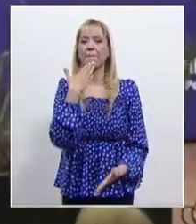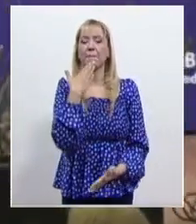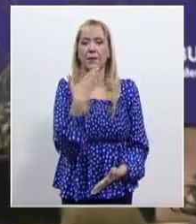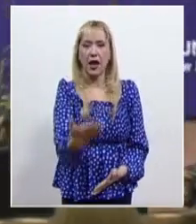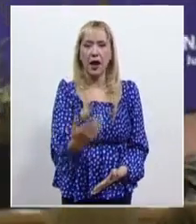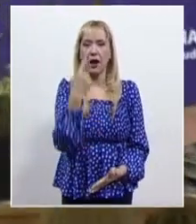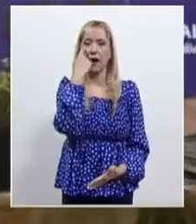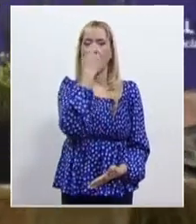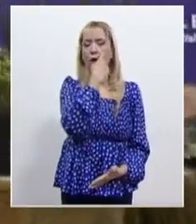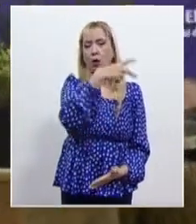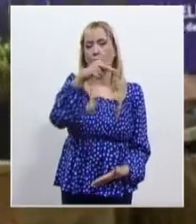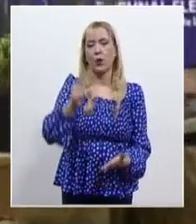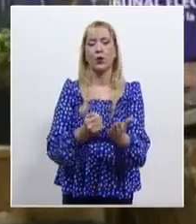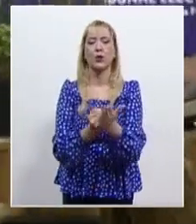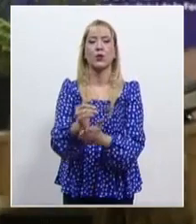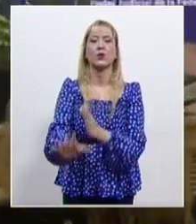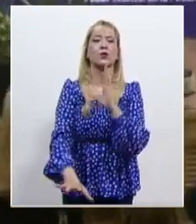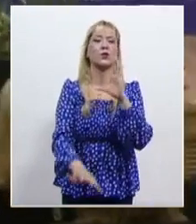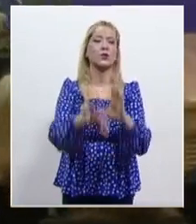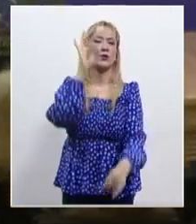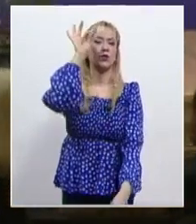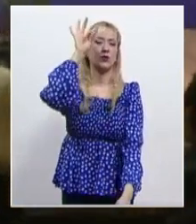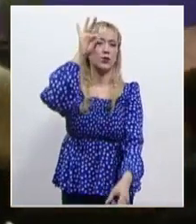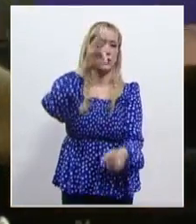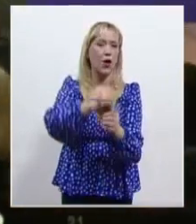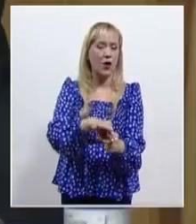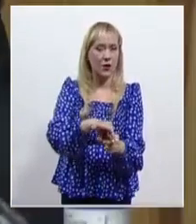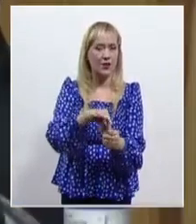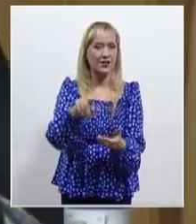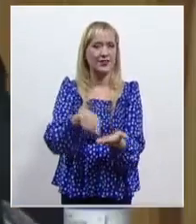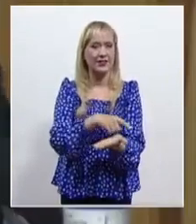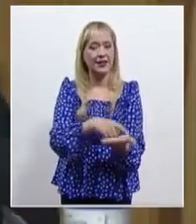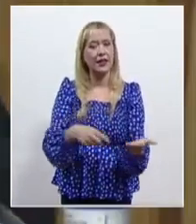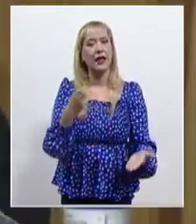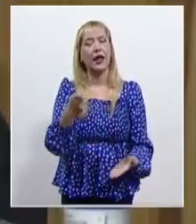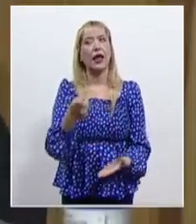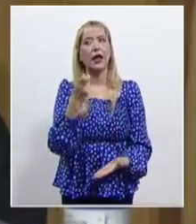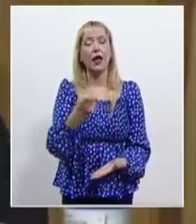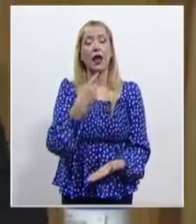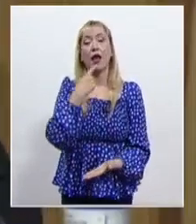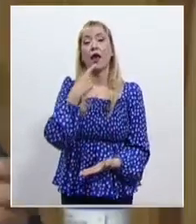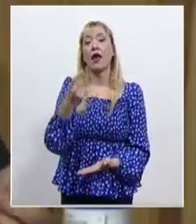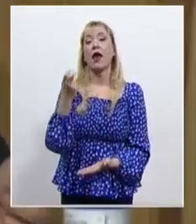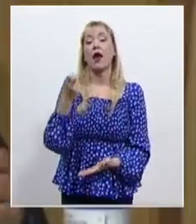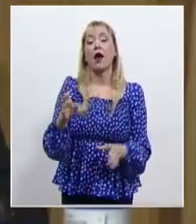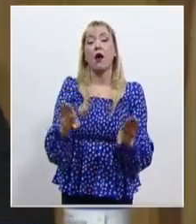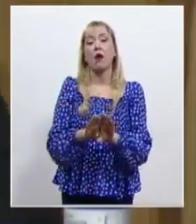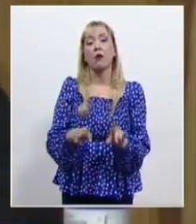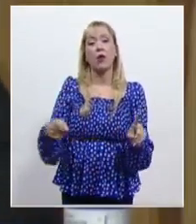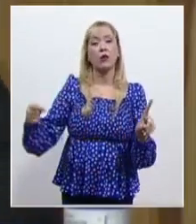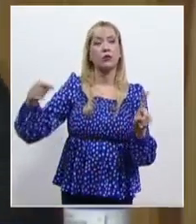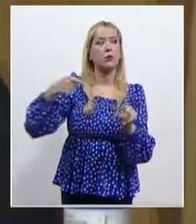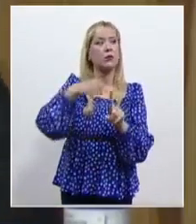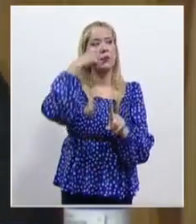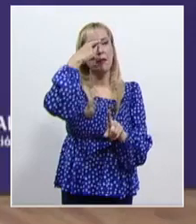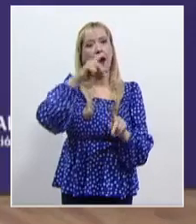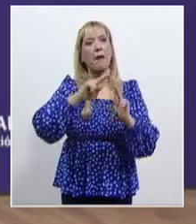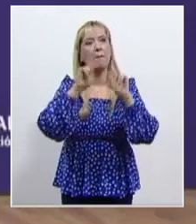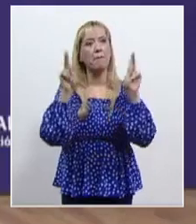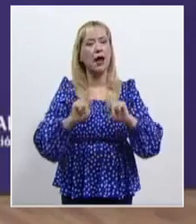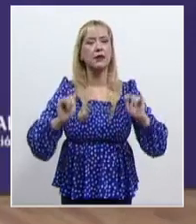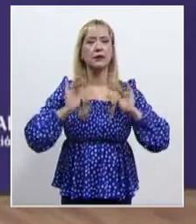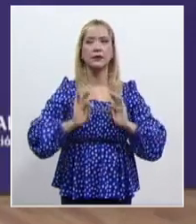accesibles para todas las personas. Además que esos criterios se han convertido en ejes de la paz social.